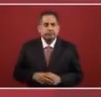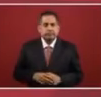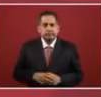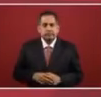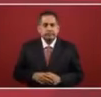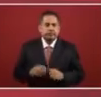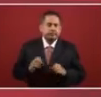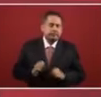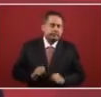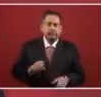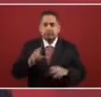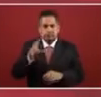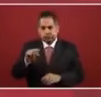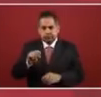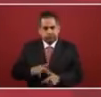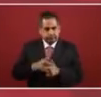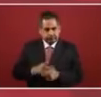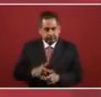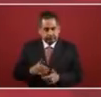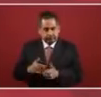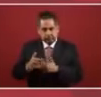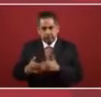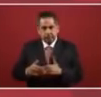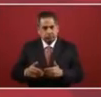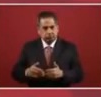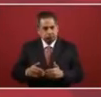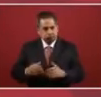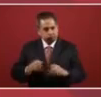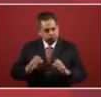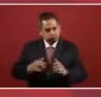relajar la disciplina.